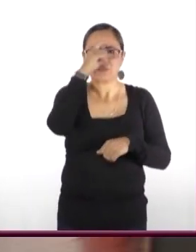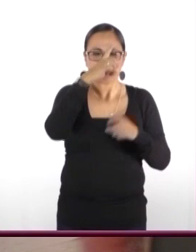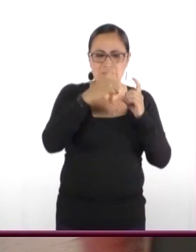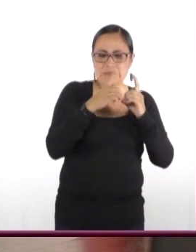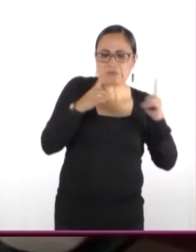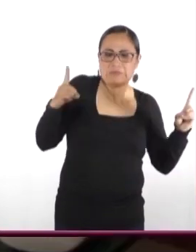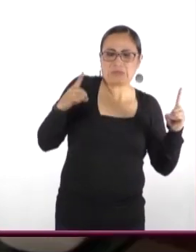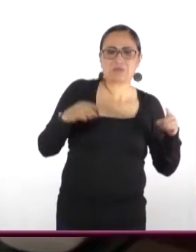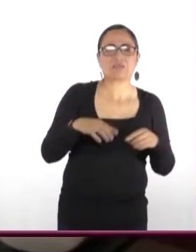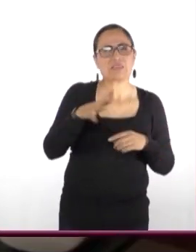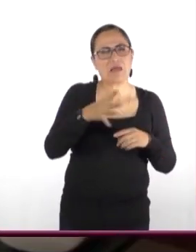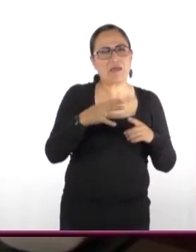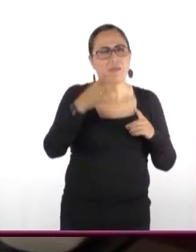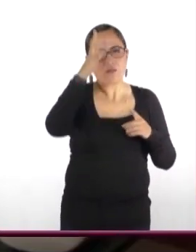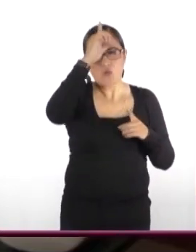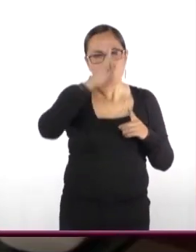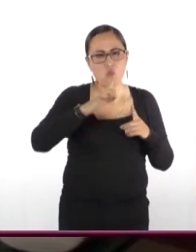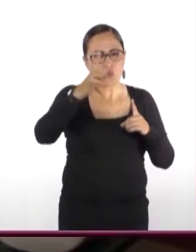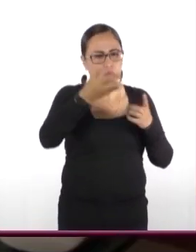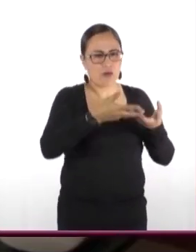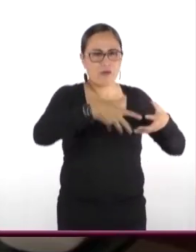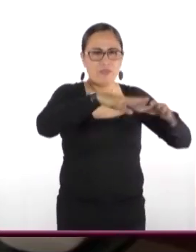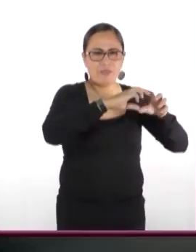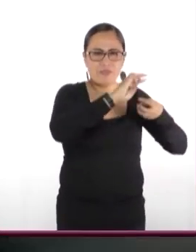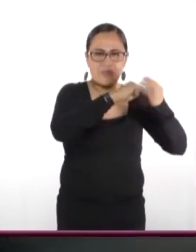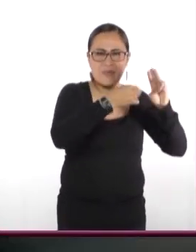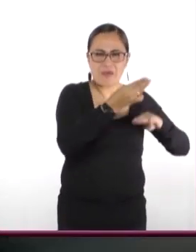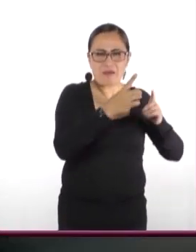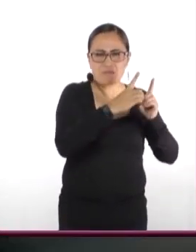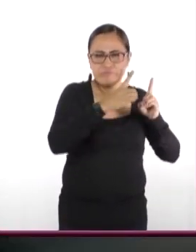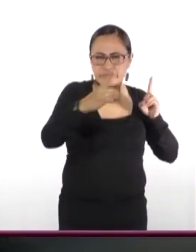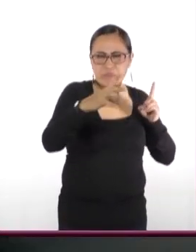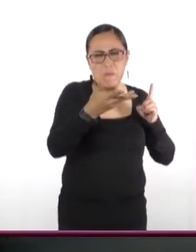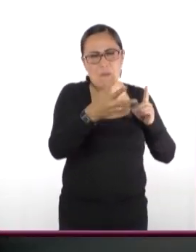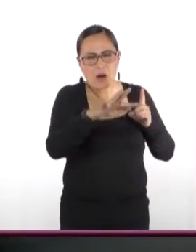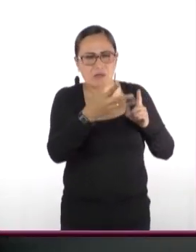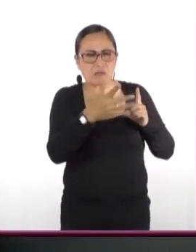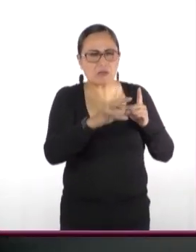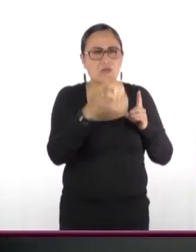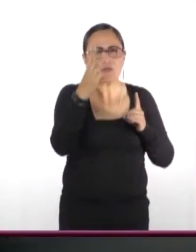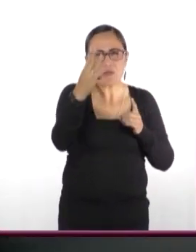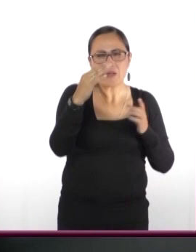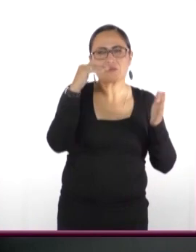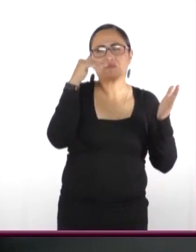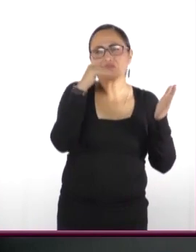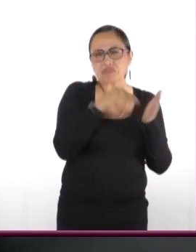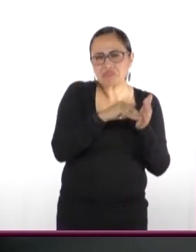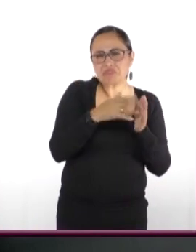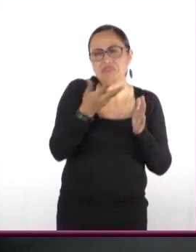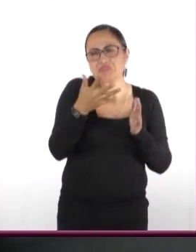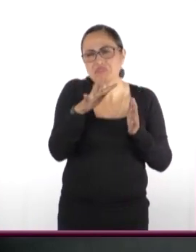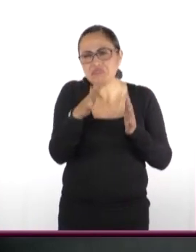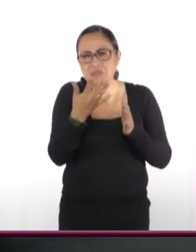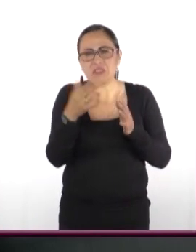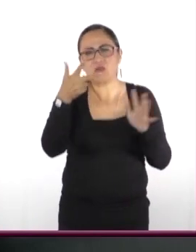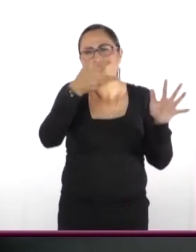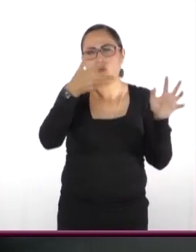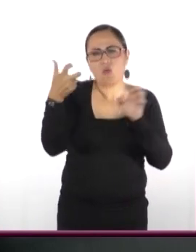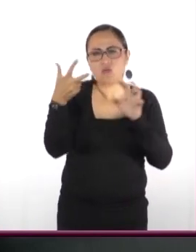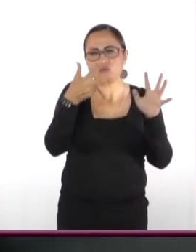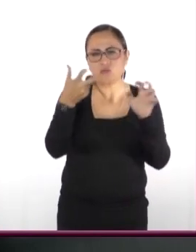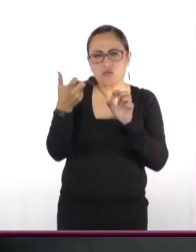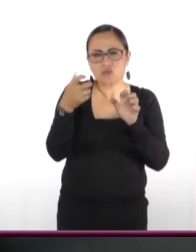La distancia de la Tierra a la Luna es algo así como 3.000, en promedio, porque la órbita es elíptica, en promedio es como